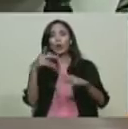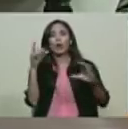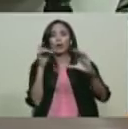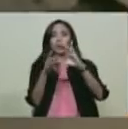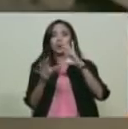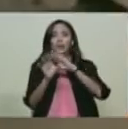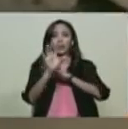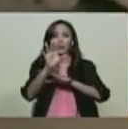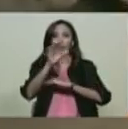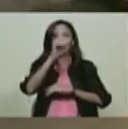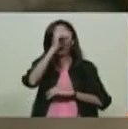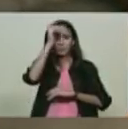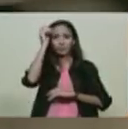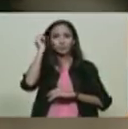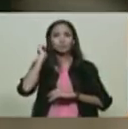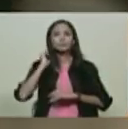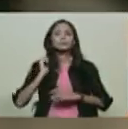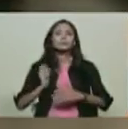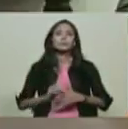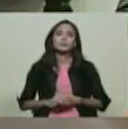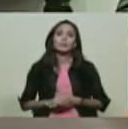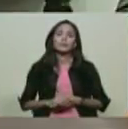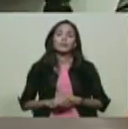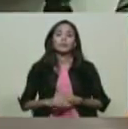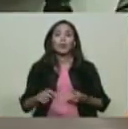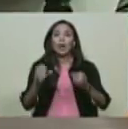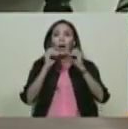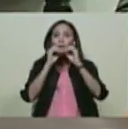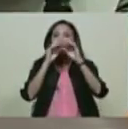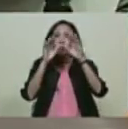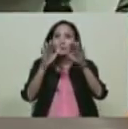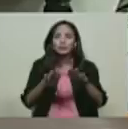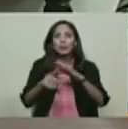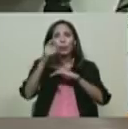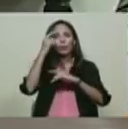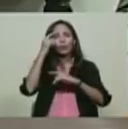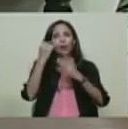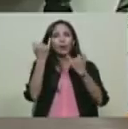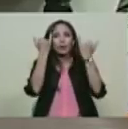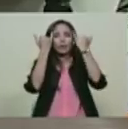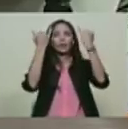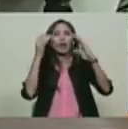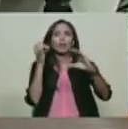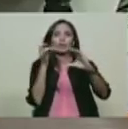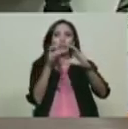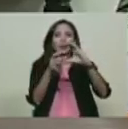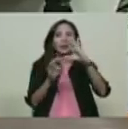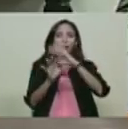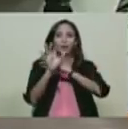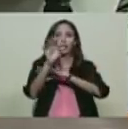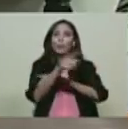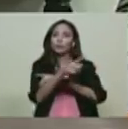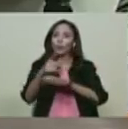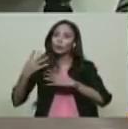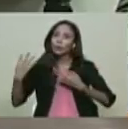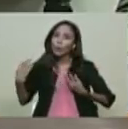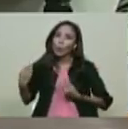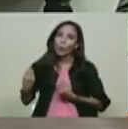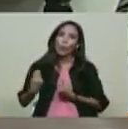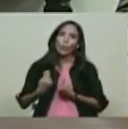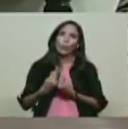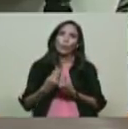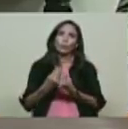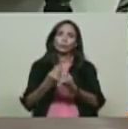patria. Bendito día en que creé el carné de la patria. Bendito día en que ustedes me acompañaron